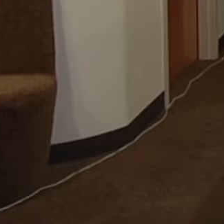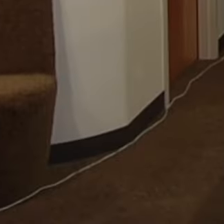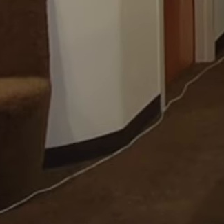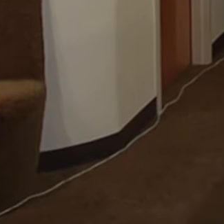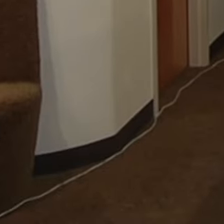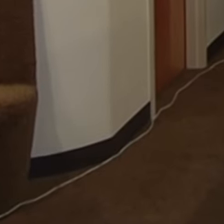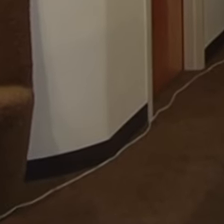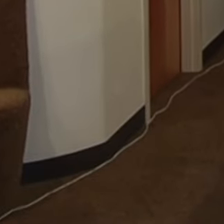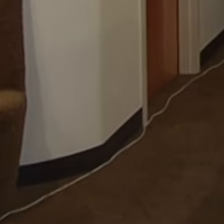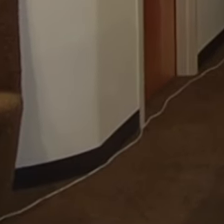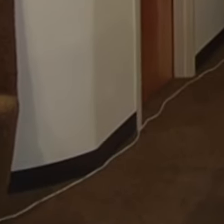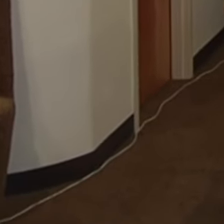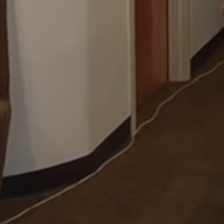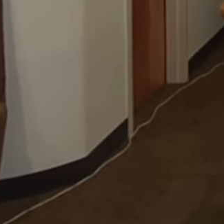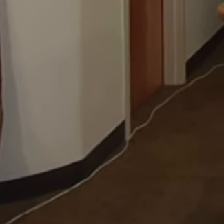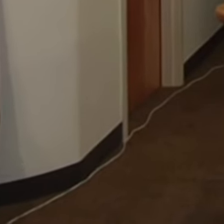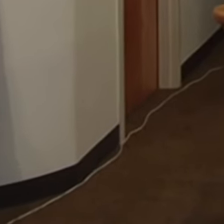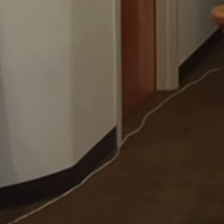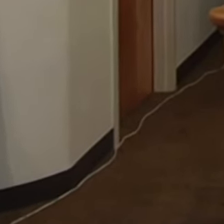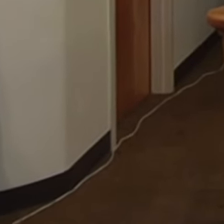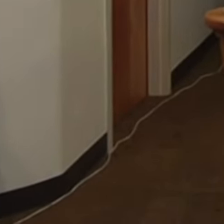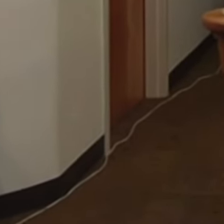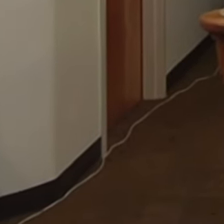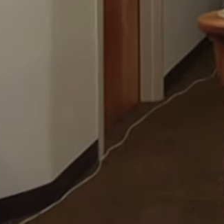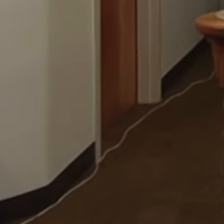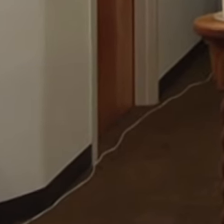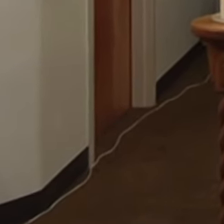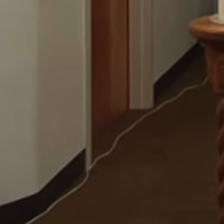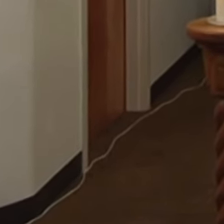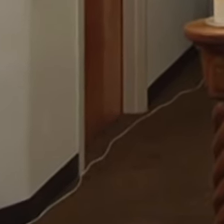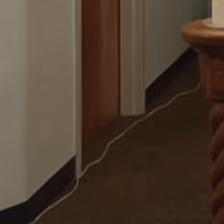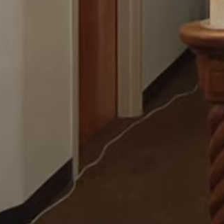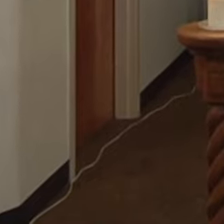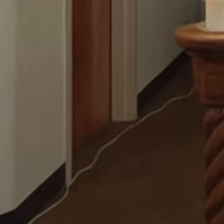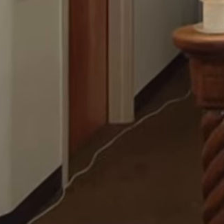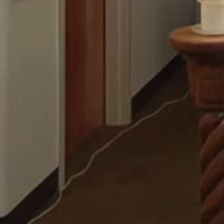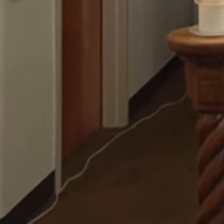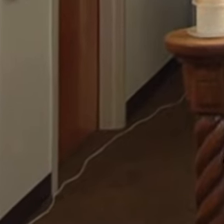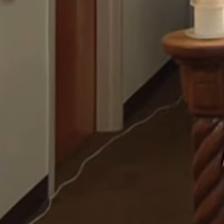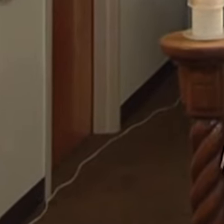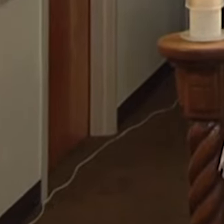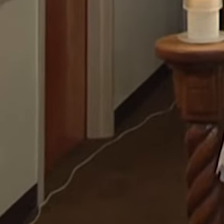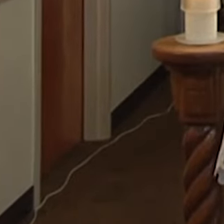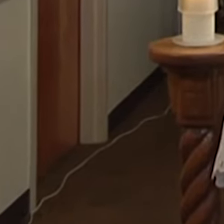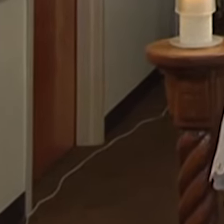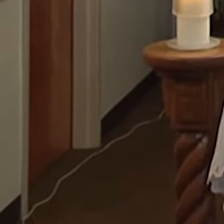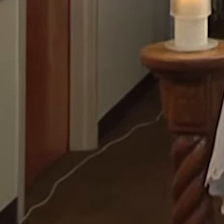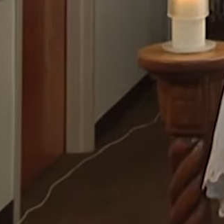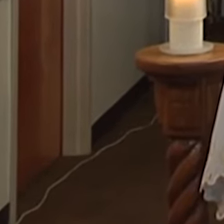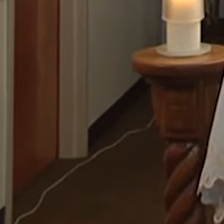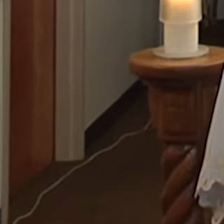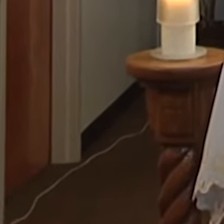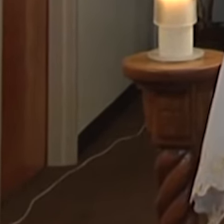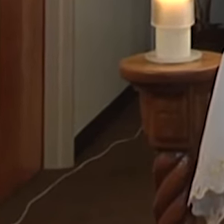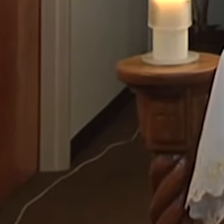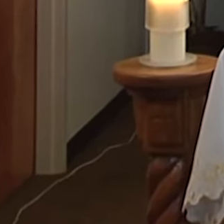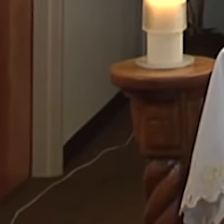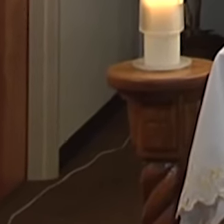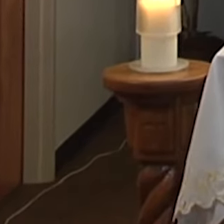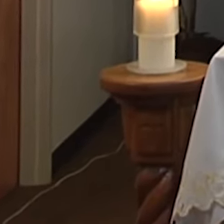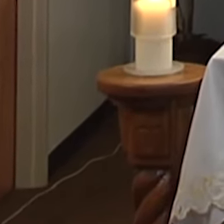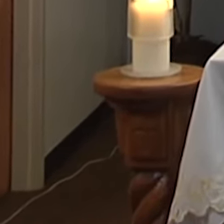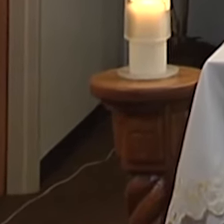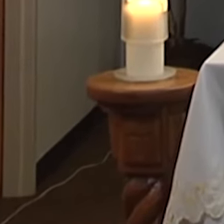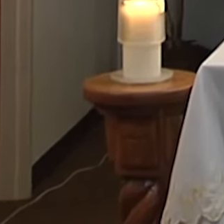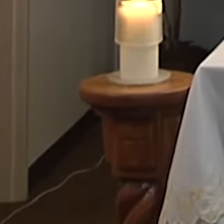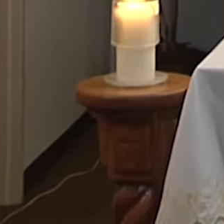Aclamemos al Señor con alegría, habitantes de toda la tierra.